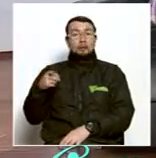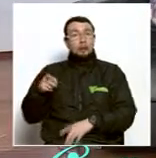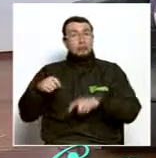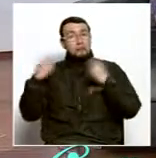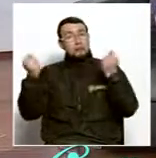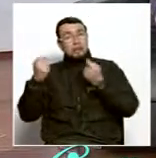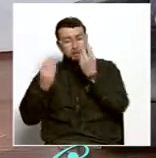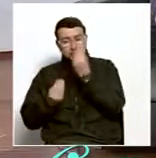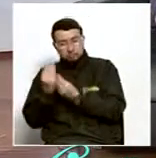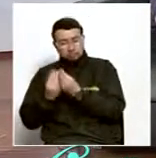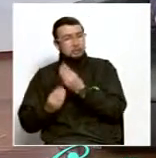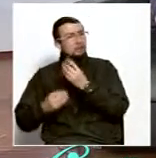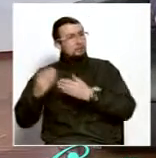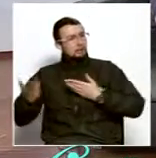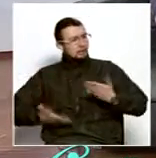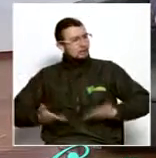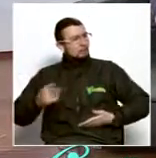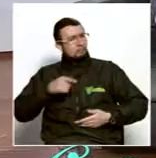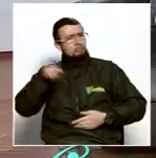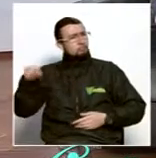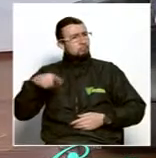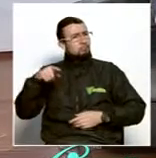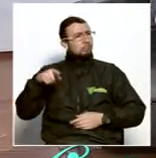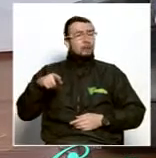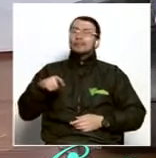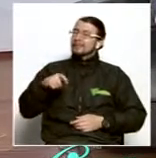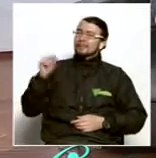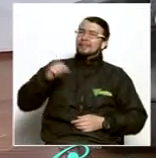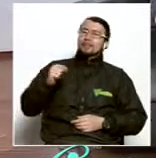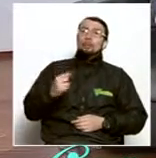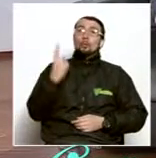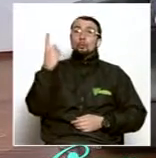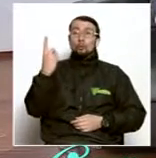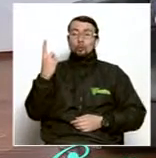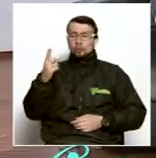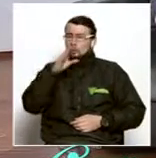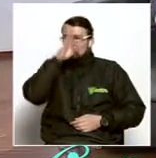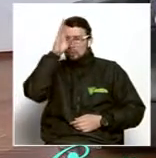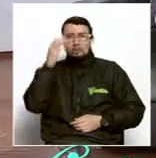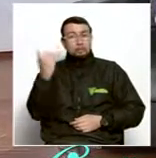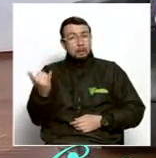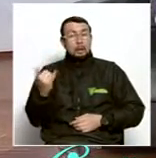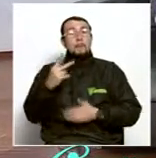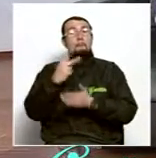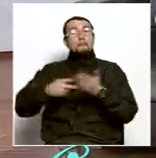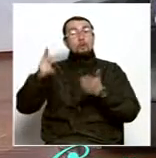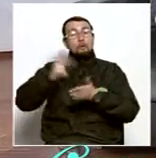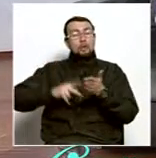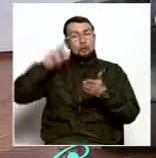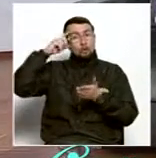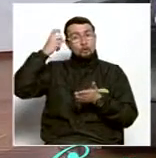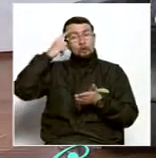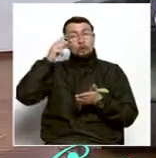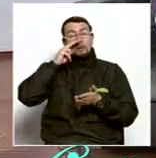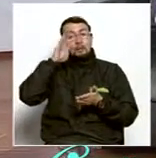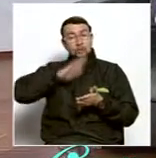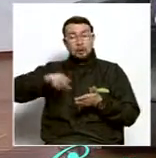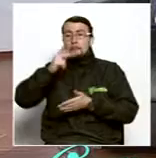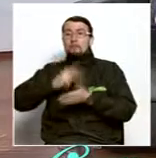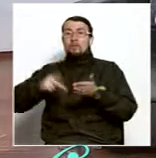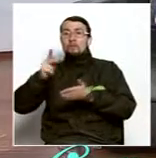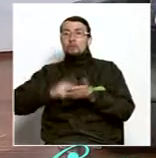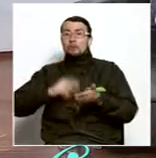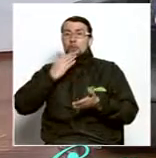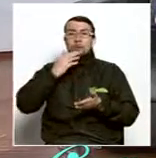las tiendas. Hay uno muy popular que paradójicamente ha sido prohibido por el gobierno nacional para fumigar los